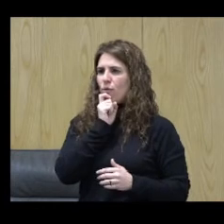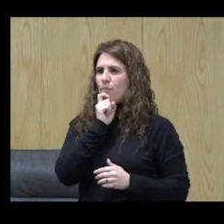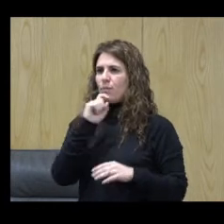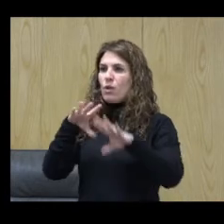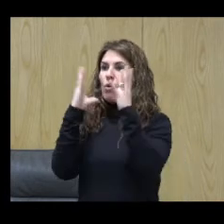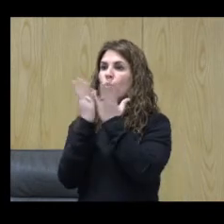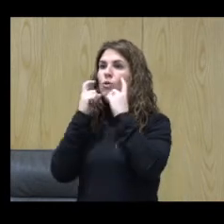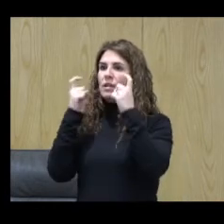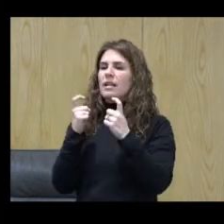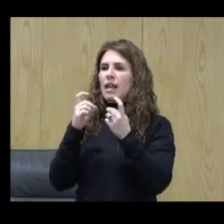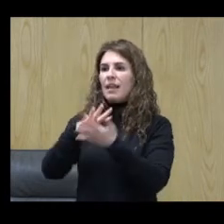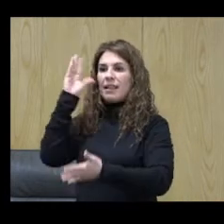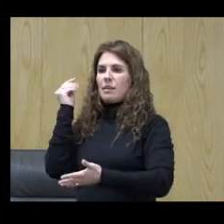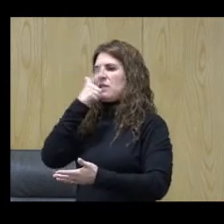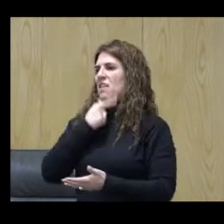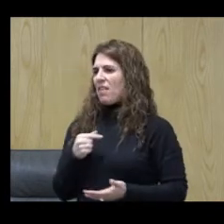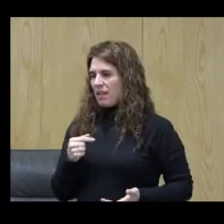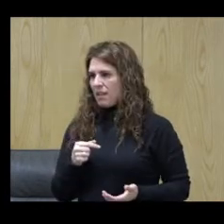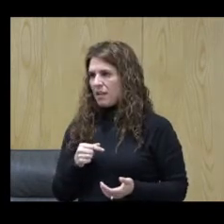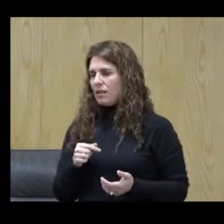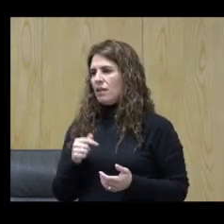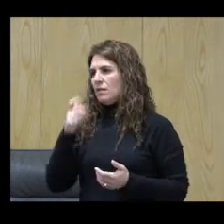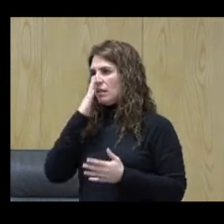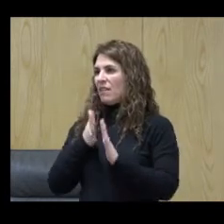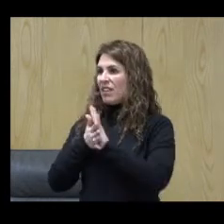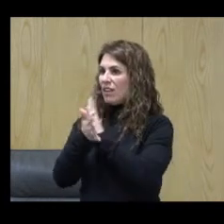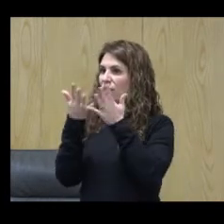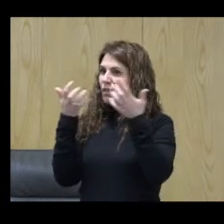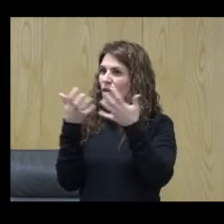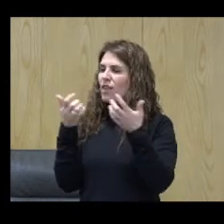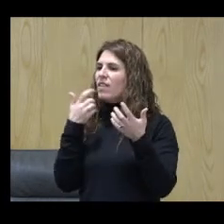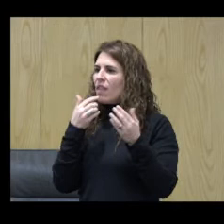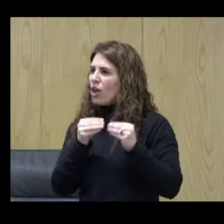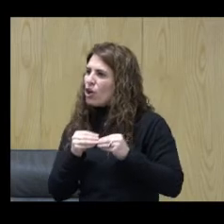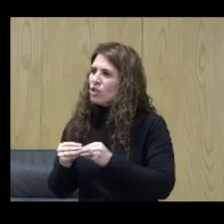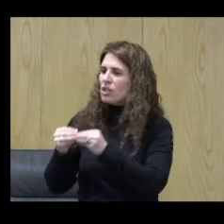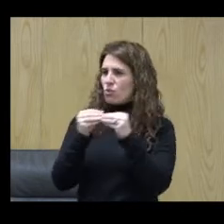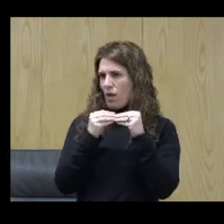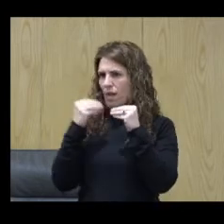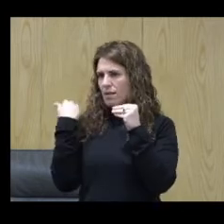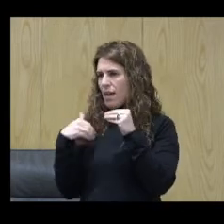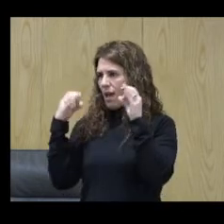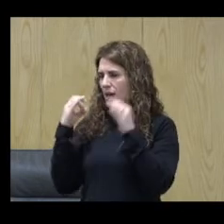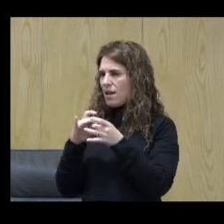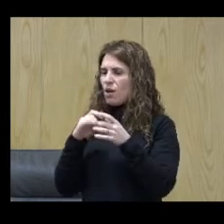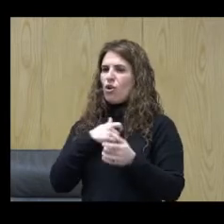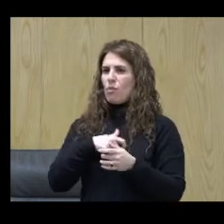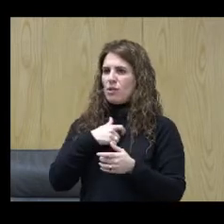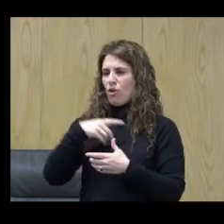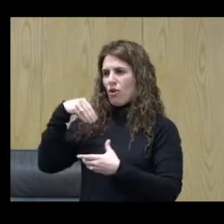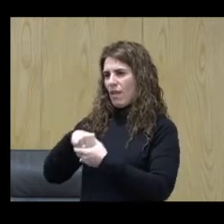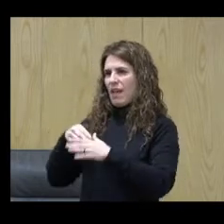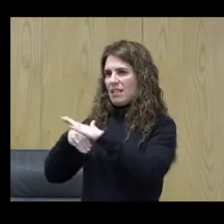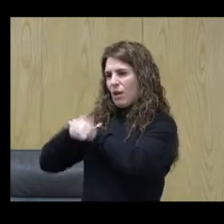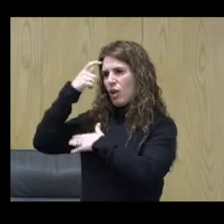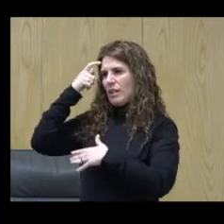más fácil de entender, ¿no? Hay una definición consensuada por la Subcomisión de Accesibilidad Cognitiva de CERMIC